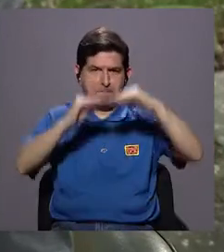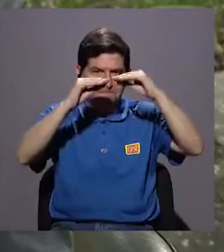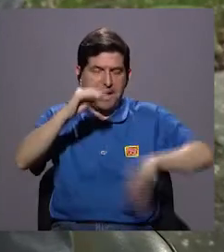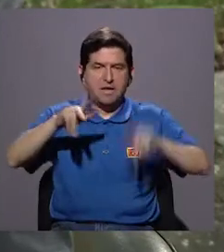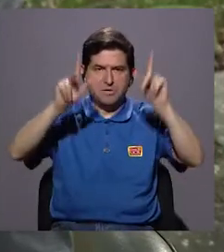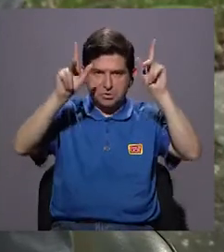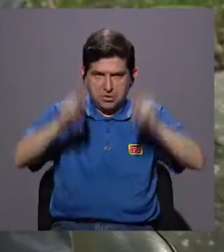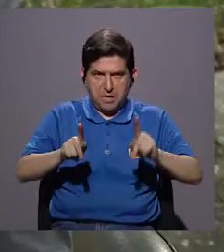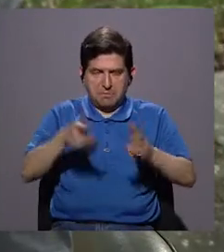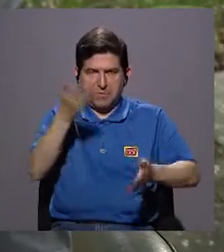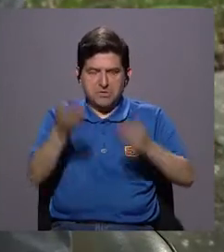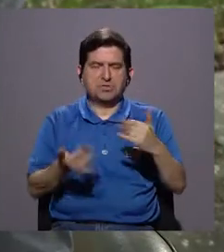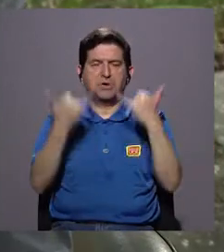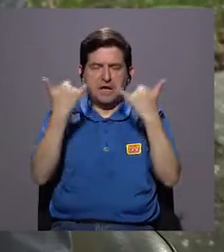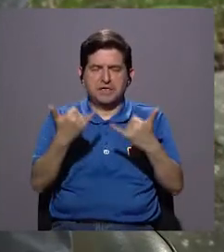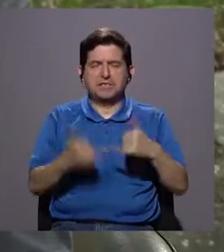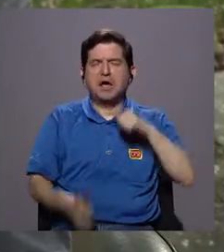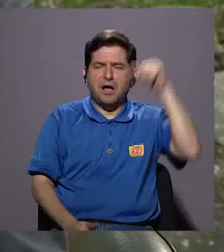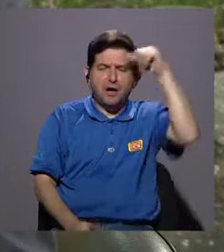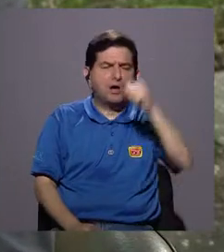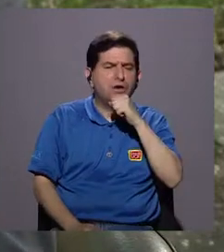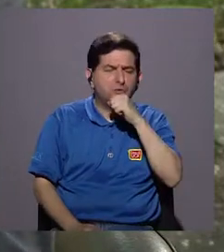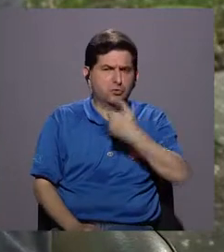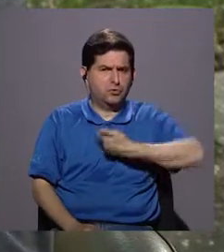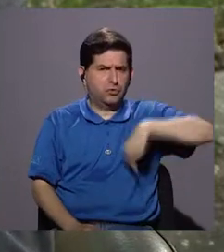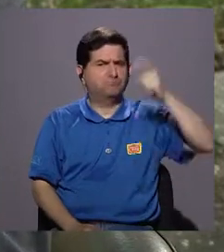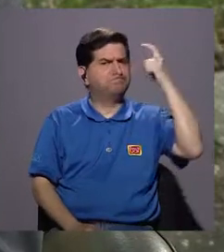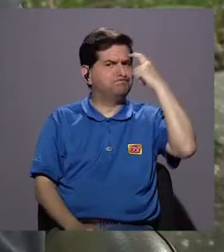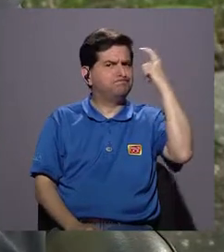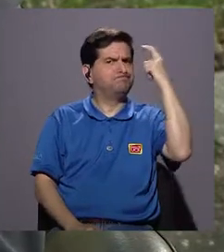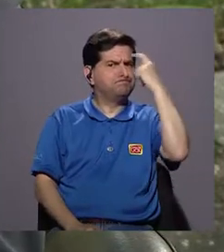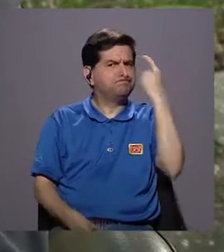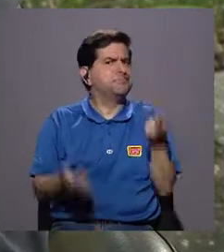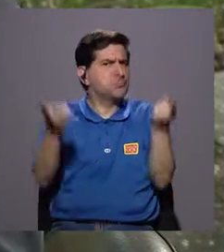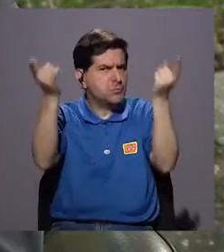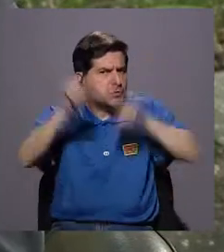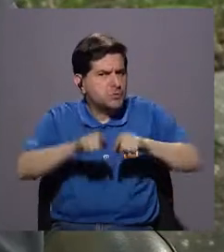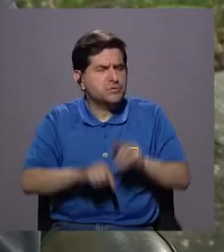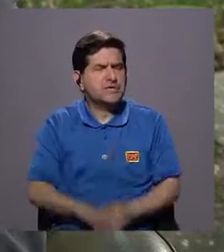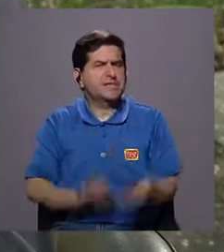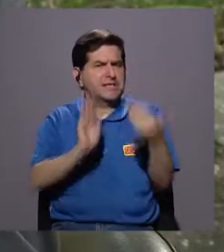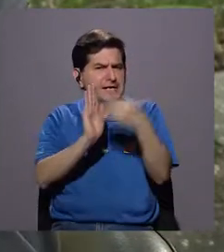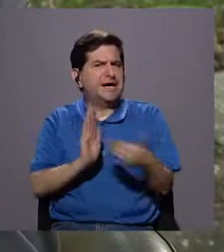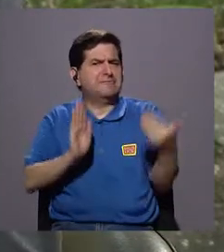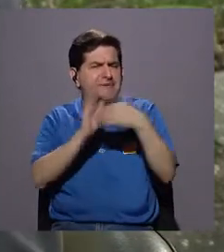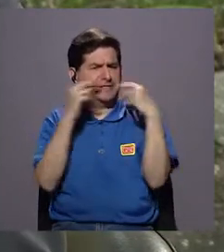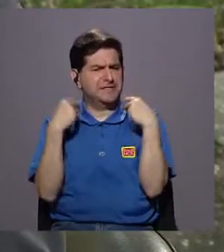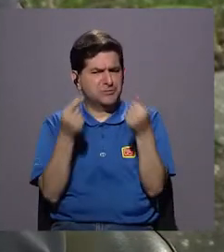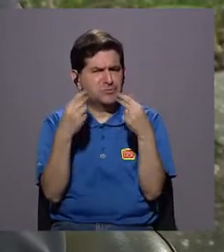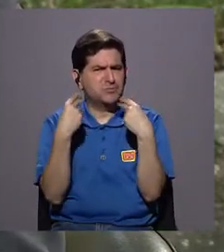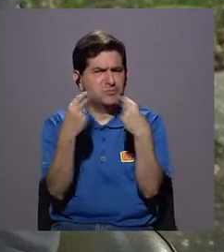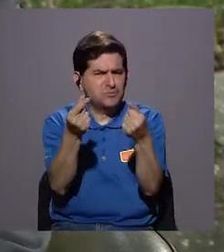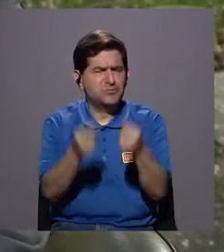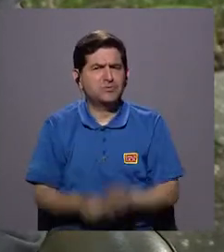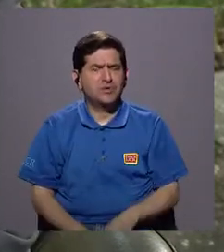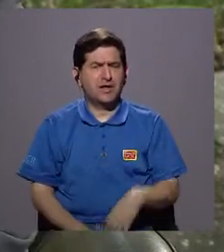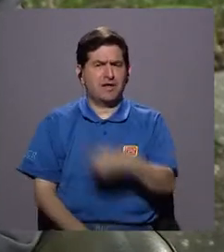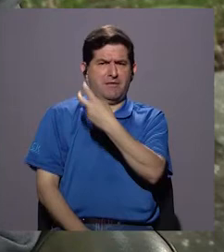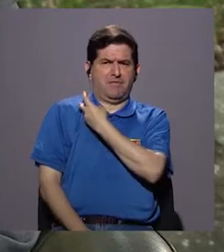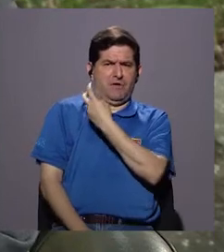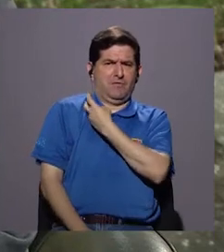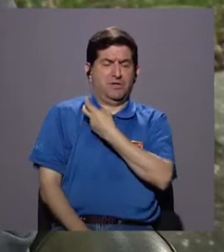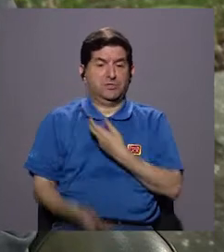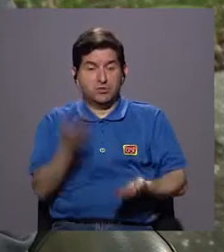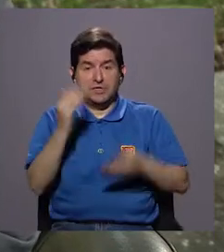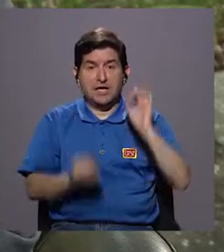una persona mayor debería hacernos pensar si lo que está ocurriendo es un desgaste acelerado a nivel esquelético, y que